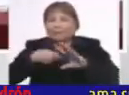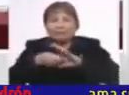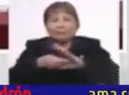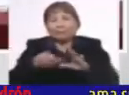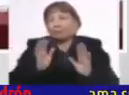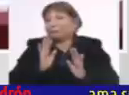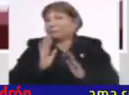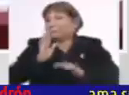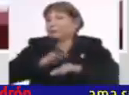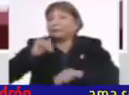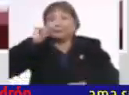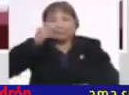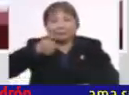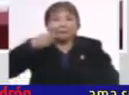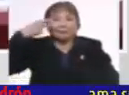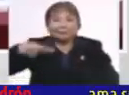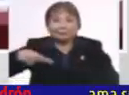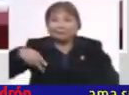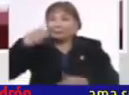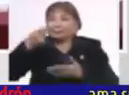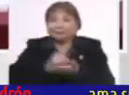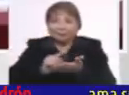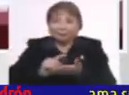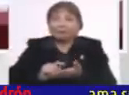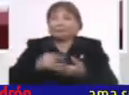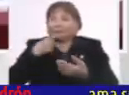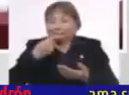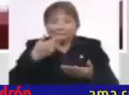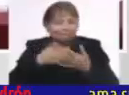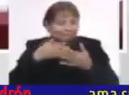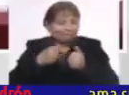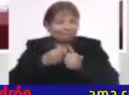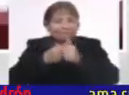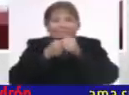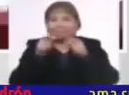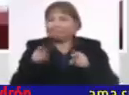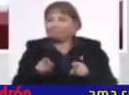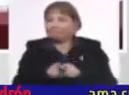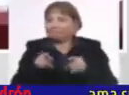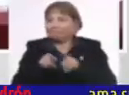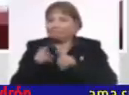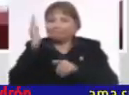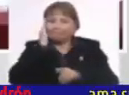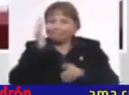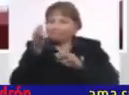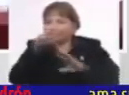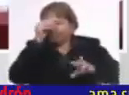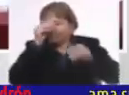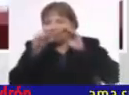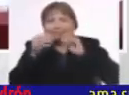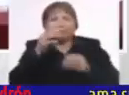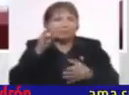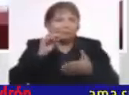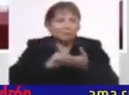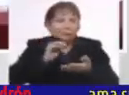estoy seguro que mañana pasado la próxima semana vamos a seguir con esto de tomando conocimiento de